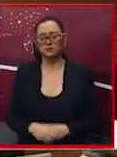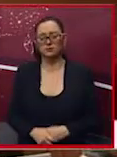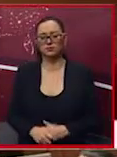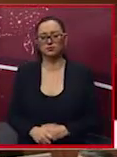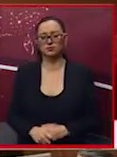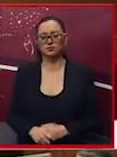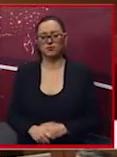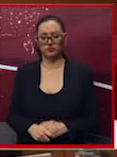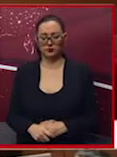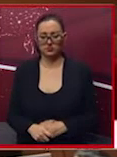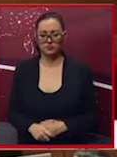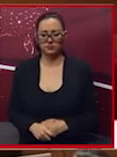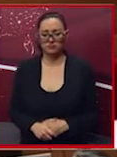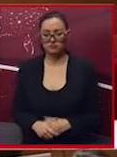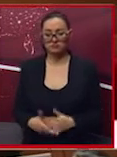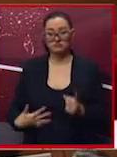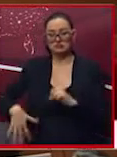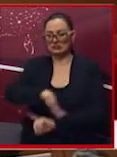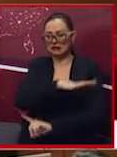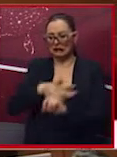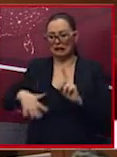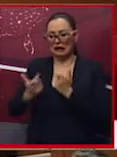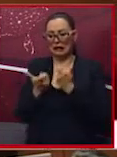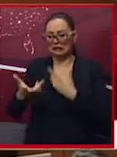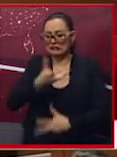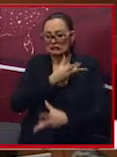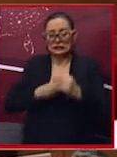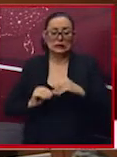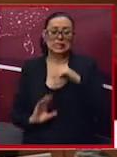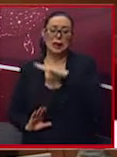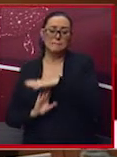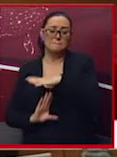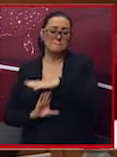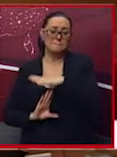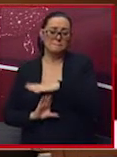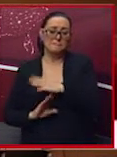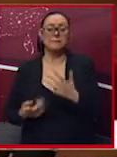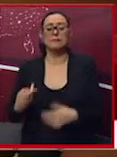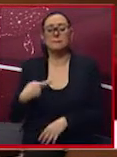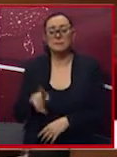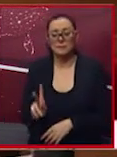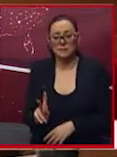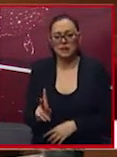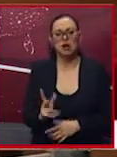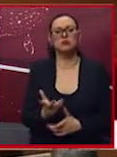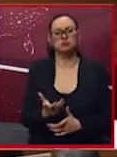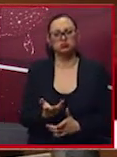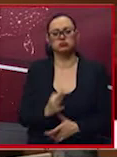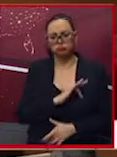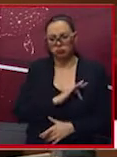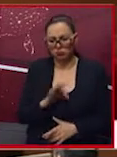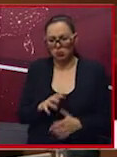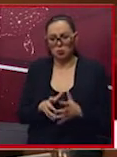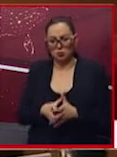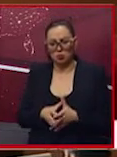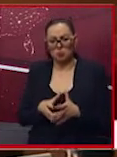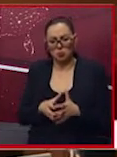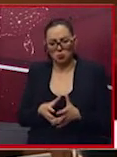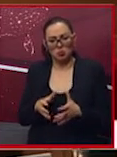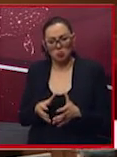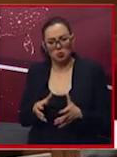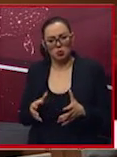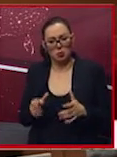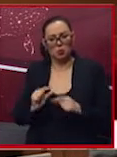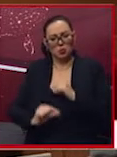El entorno económico no dio para más, pero sí se logró tener un crecimiento sostenido durante todo